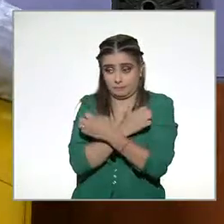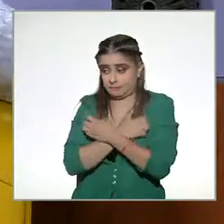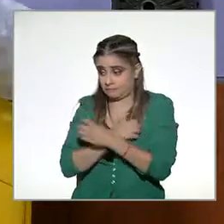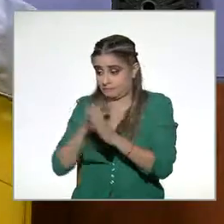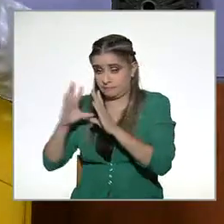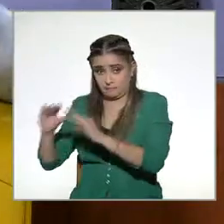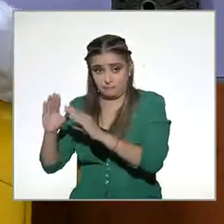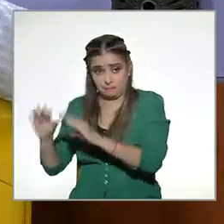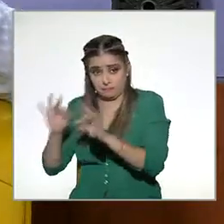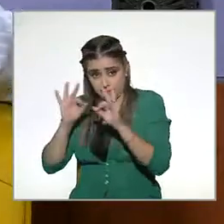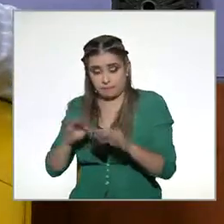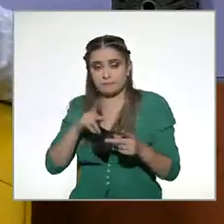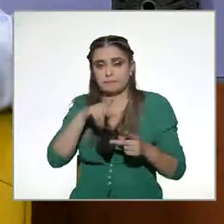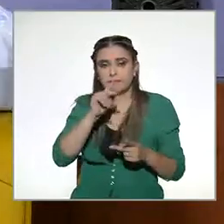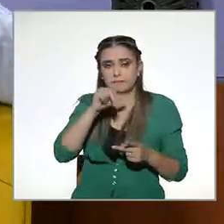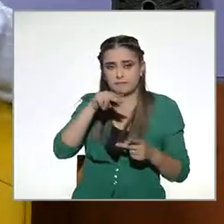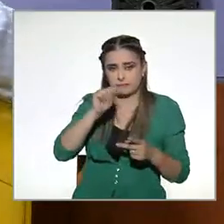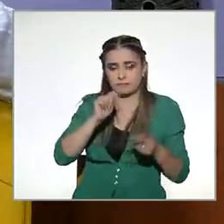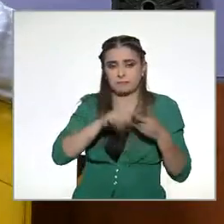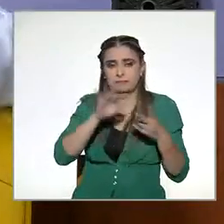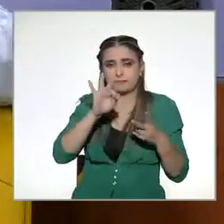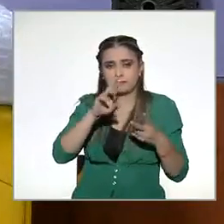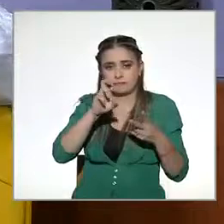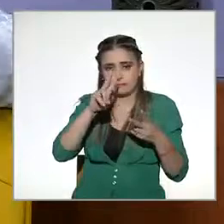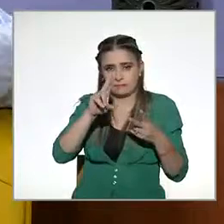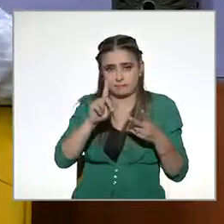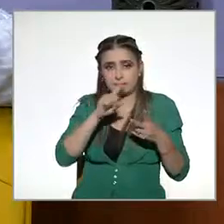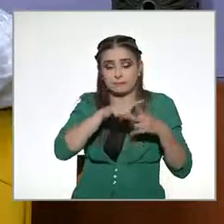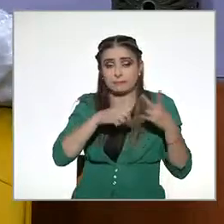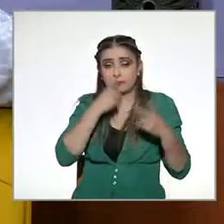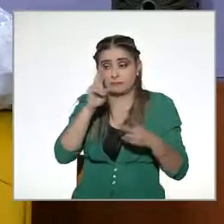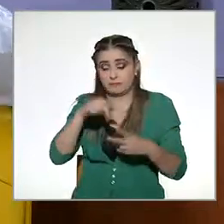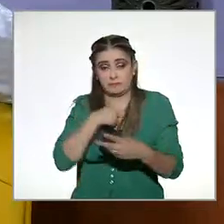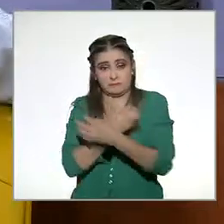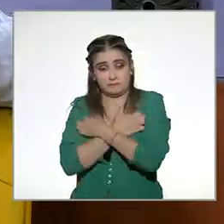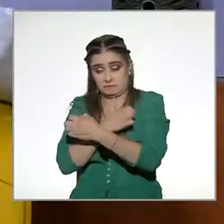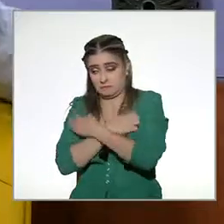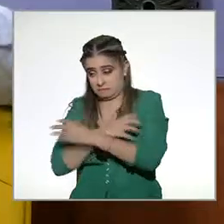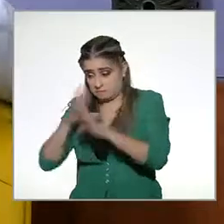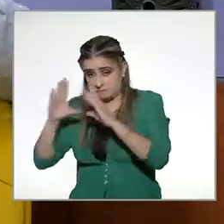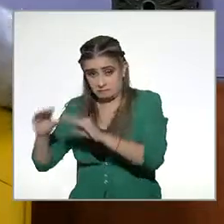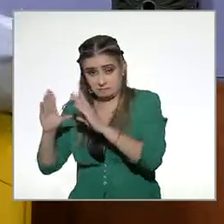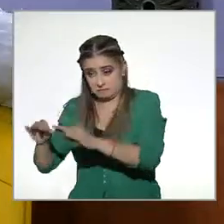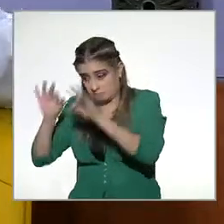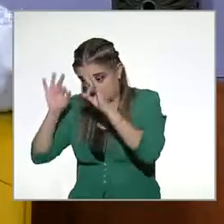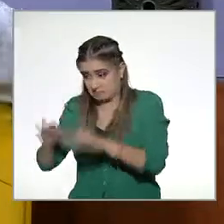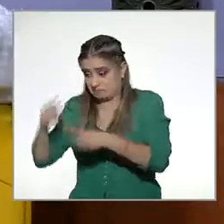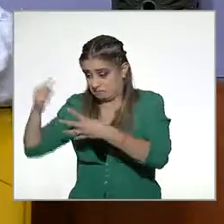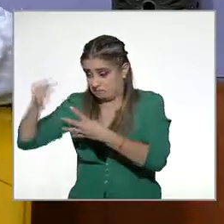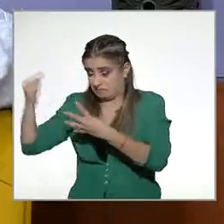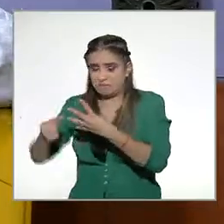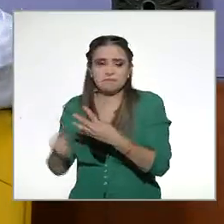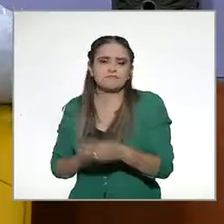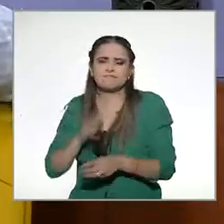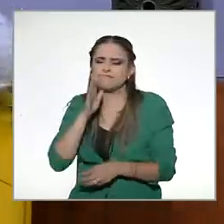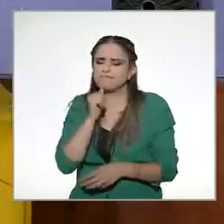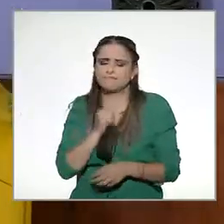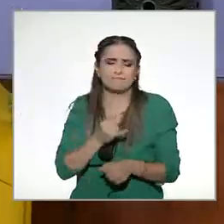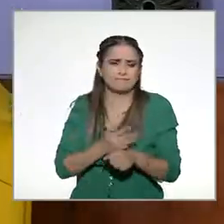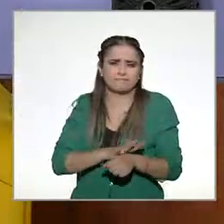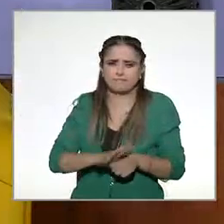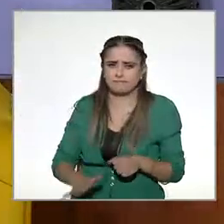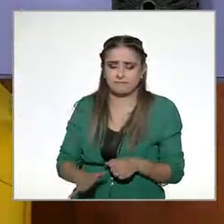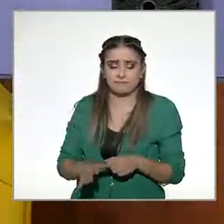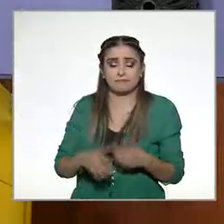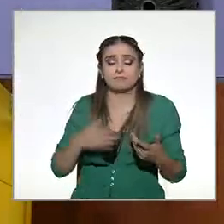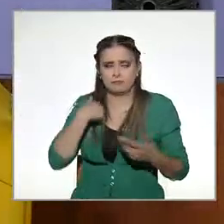Kant decía y Freud decían, es educar es imposible, ¿no? Es decir, gobernar, educar, psicoanalizar, pero son tareas imposibles no porque no las